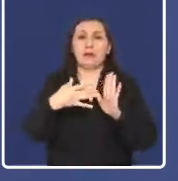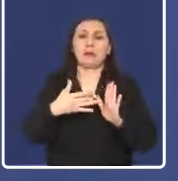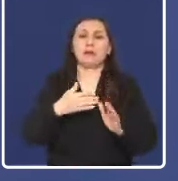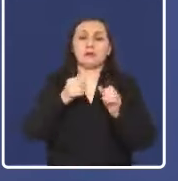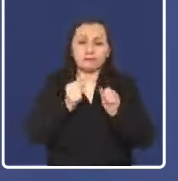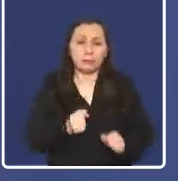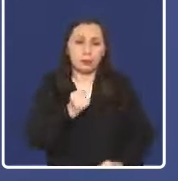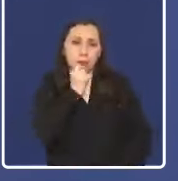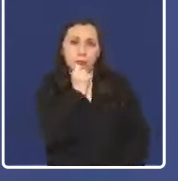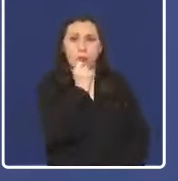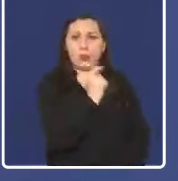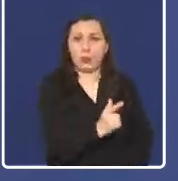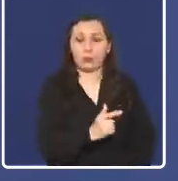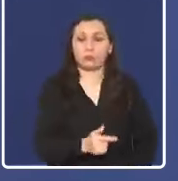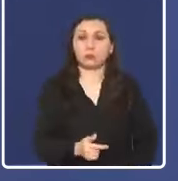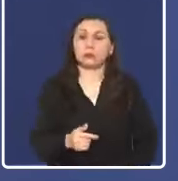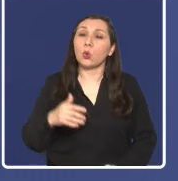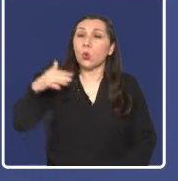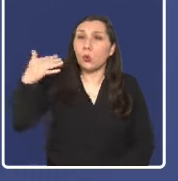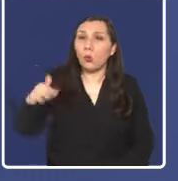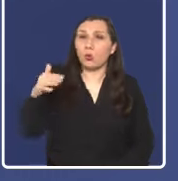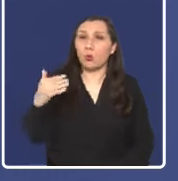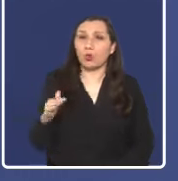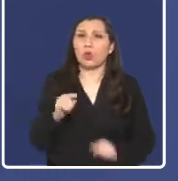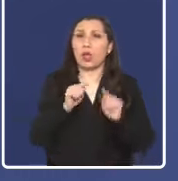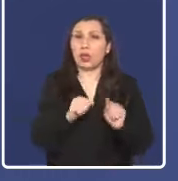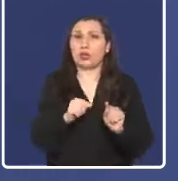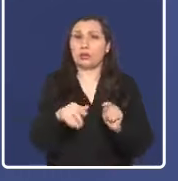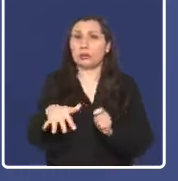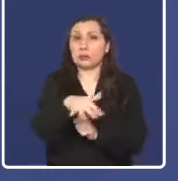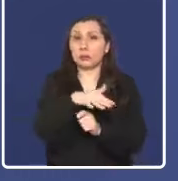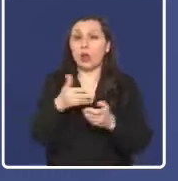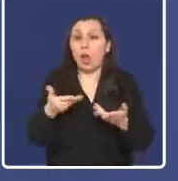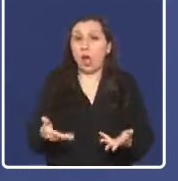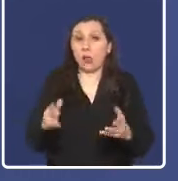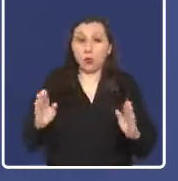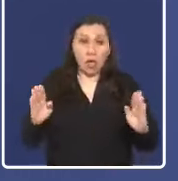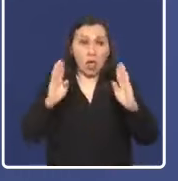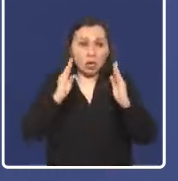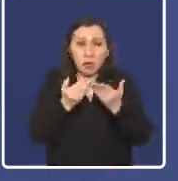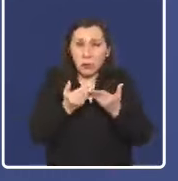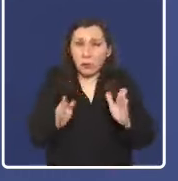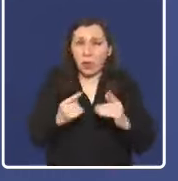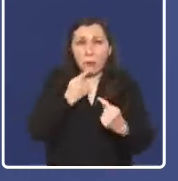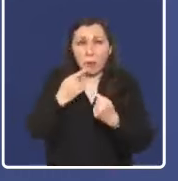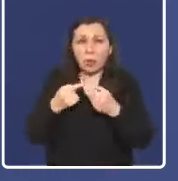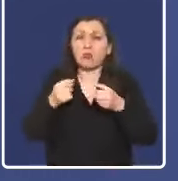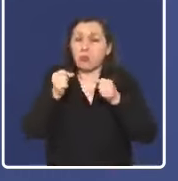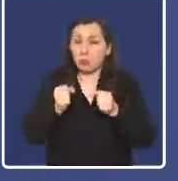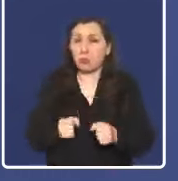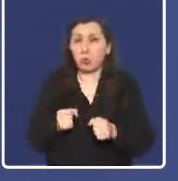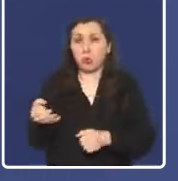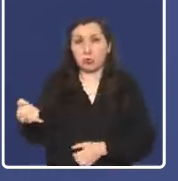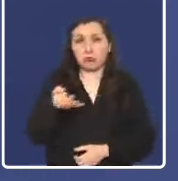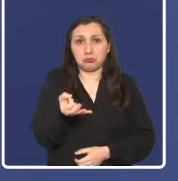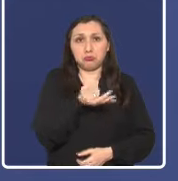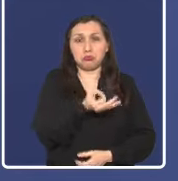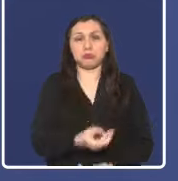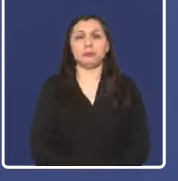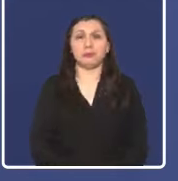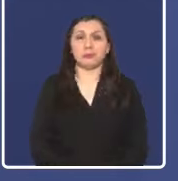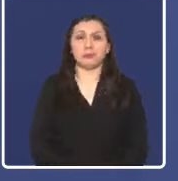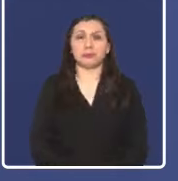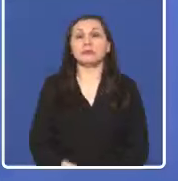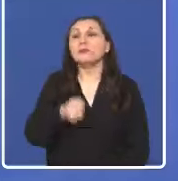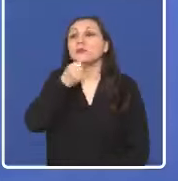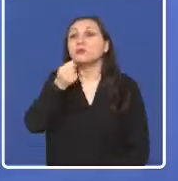denunciar. Dado lo relevante del caso, quedo atento a cualquier pregunta que ustedes tengan.